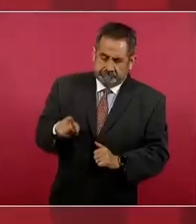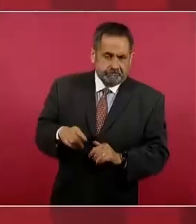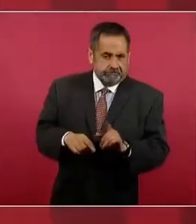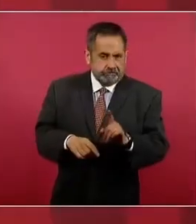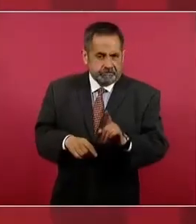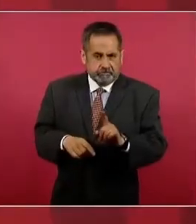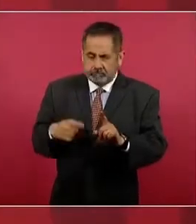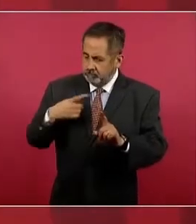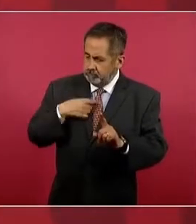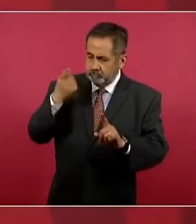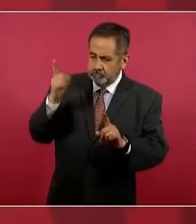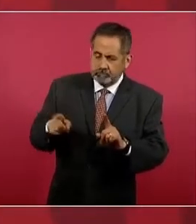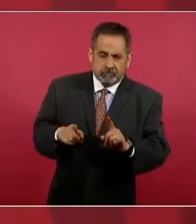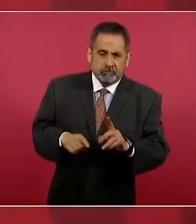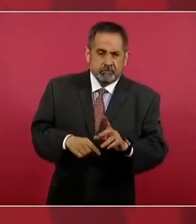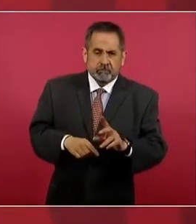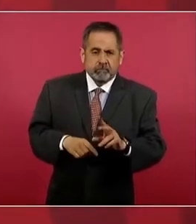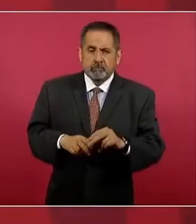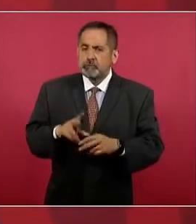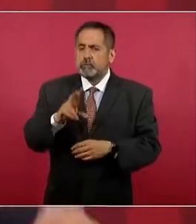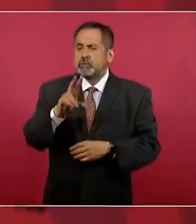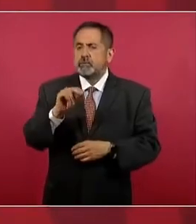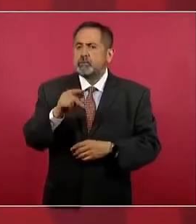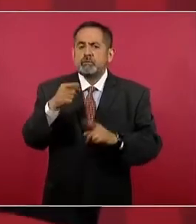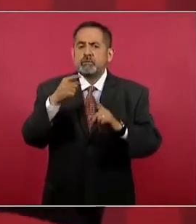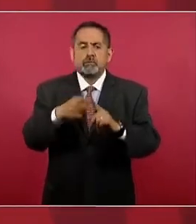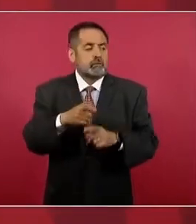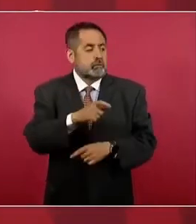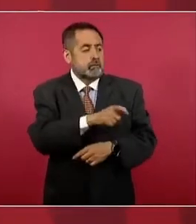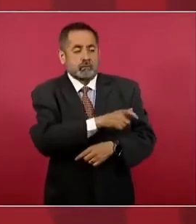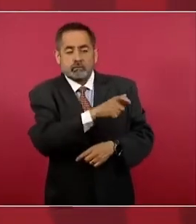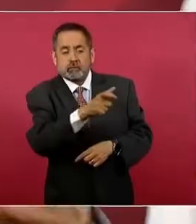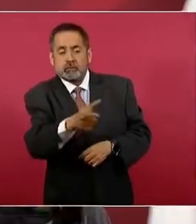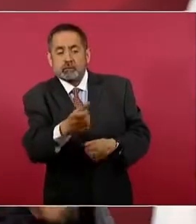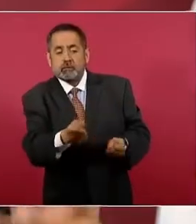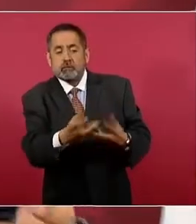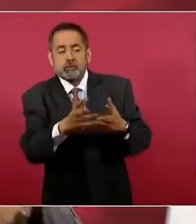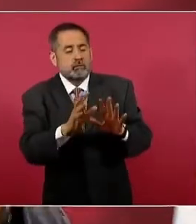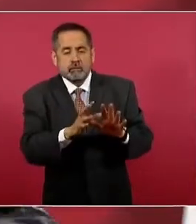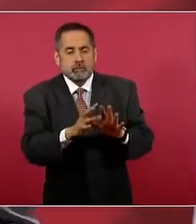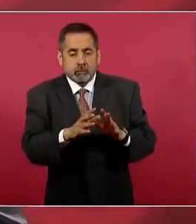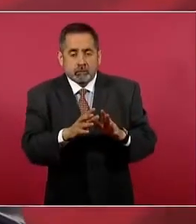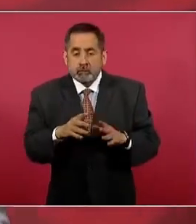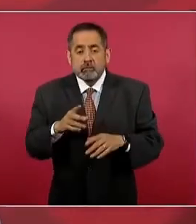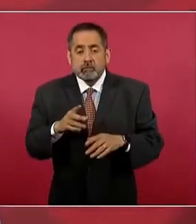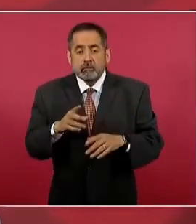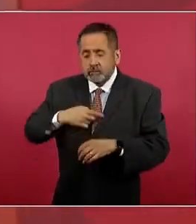que di es que se revise bien